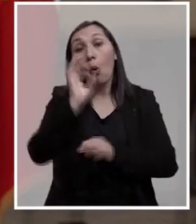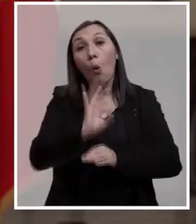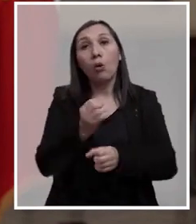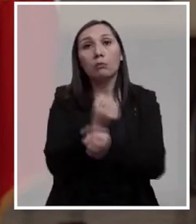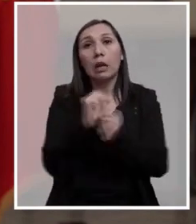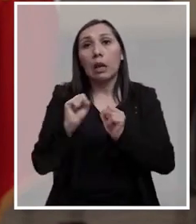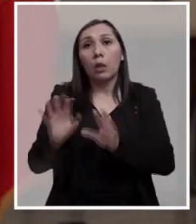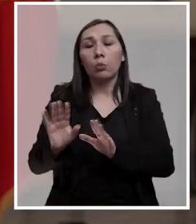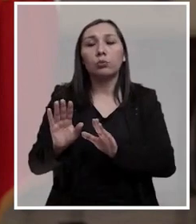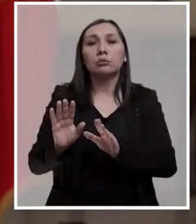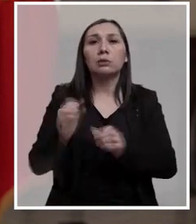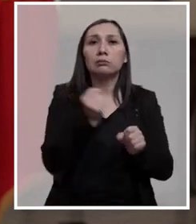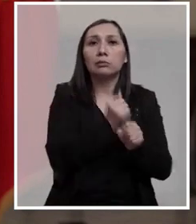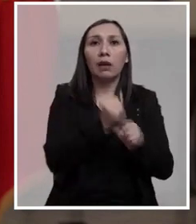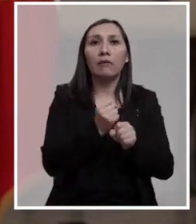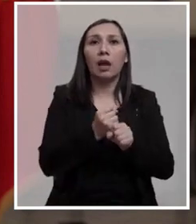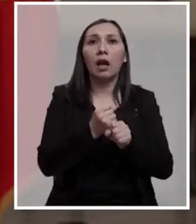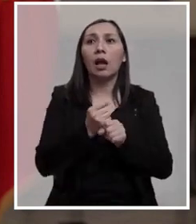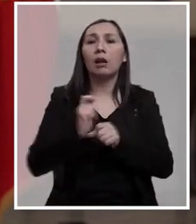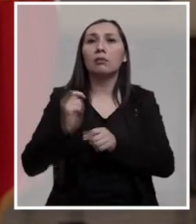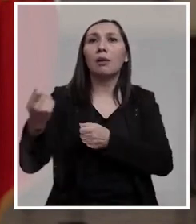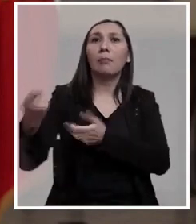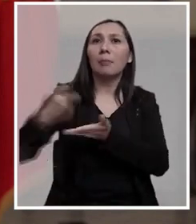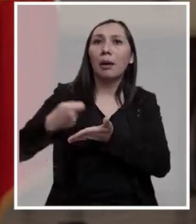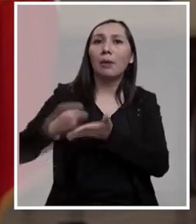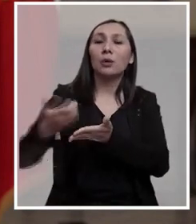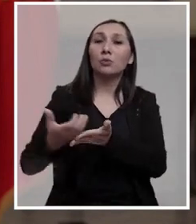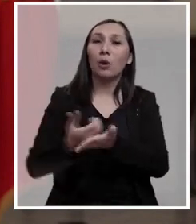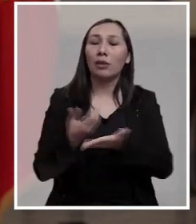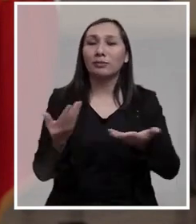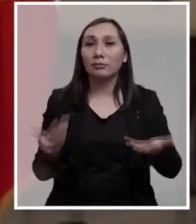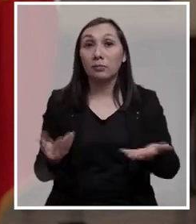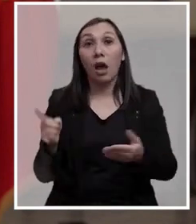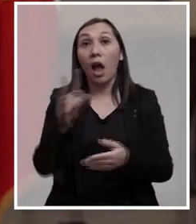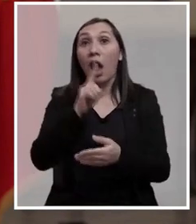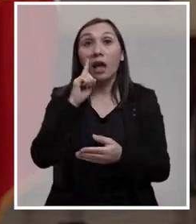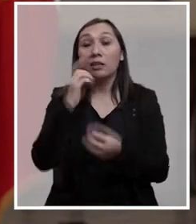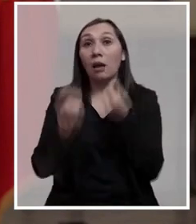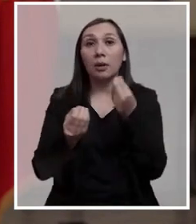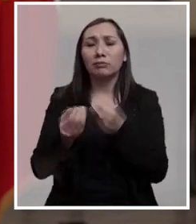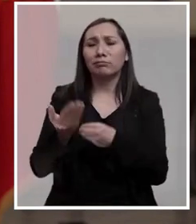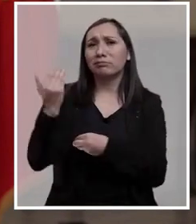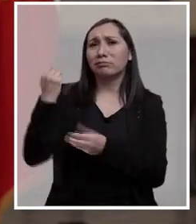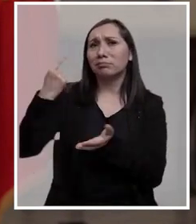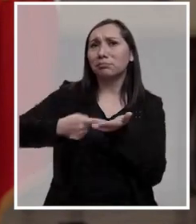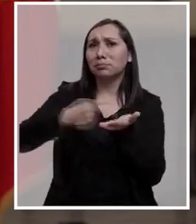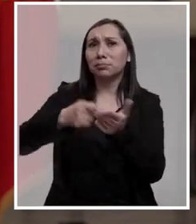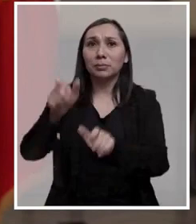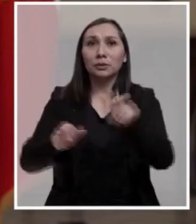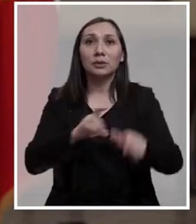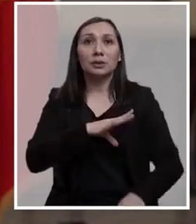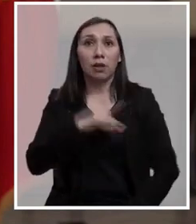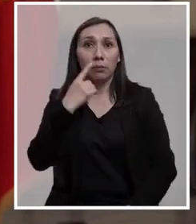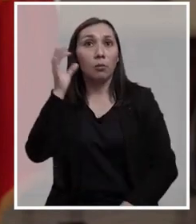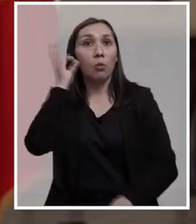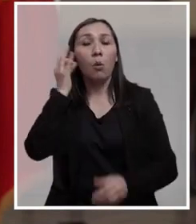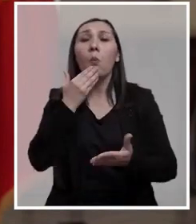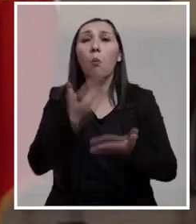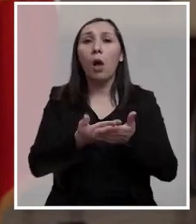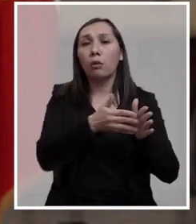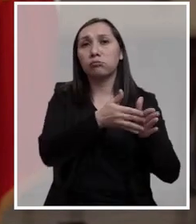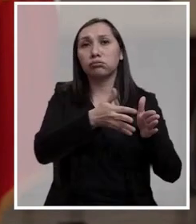por un tiempo el mundo del trabajo remunerado así le pasó a miles de chilenos y chilenas durante la